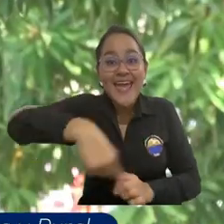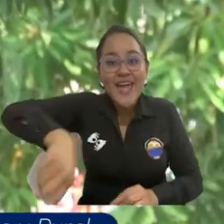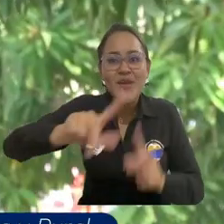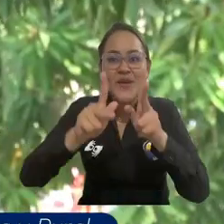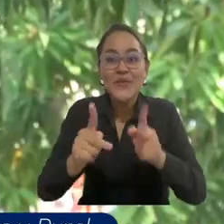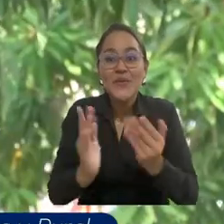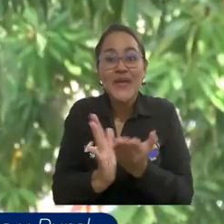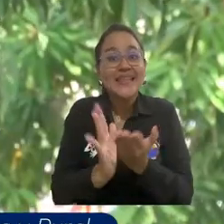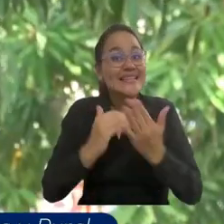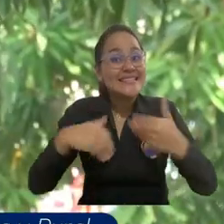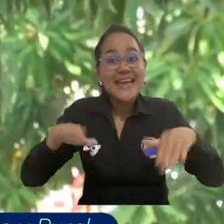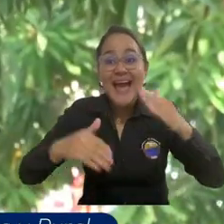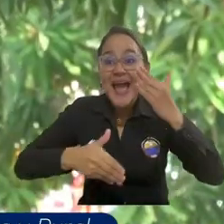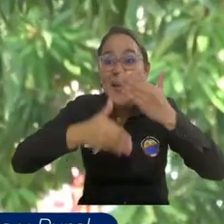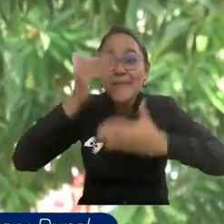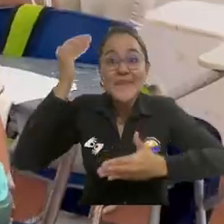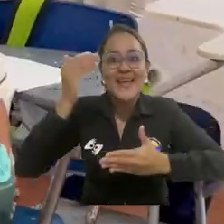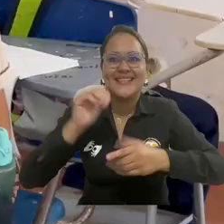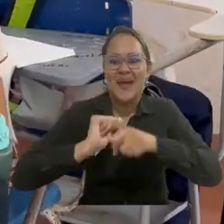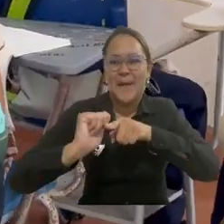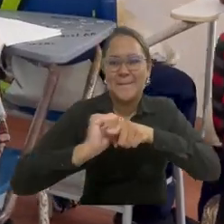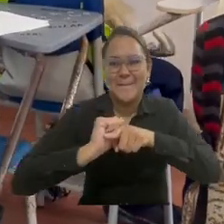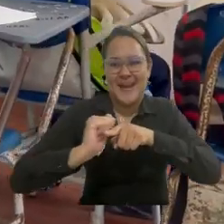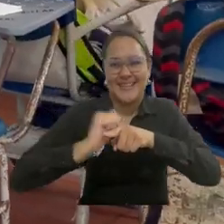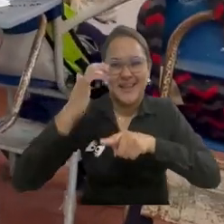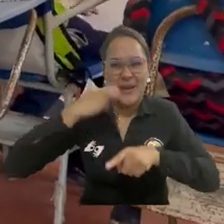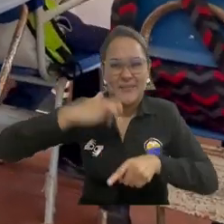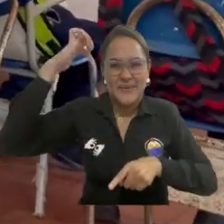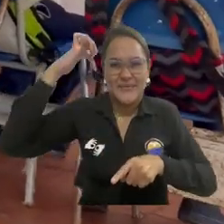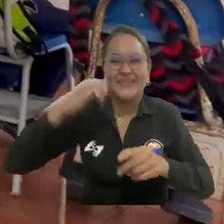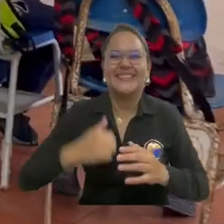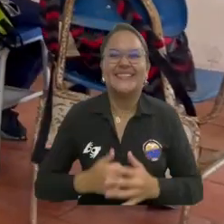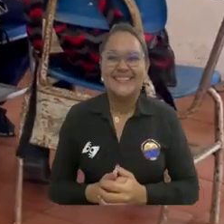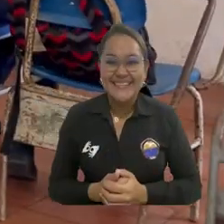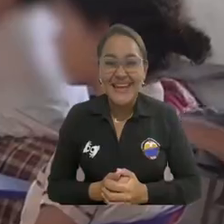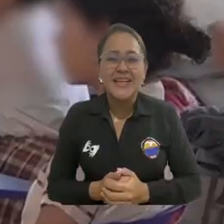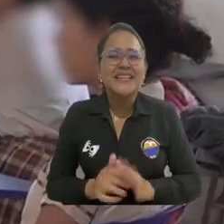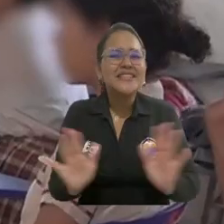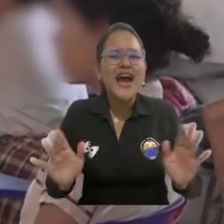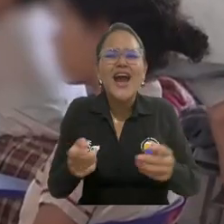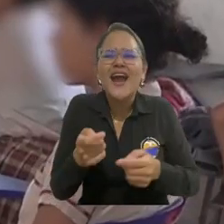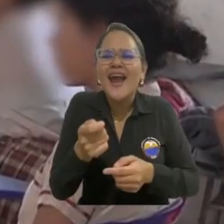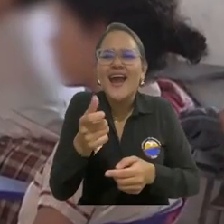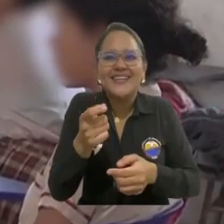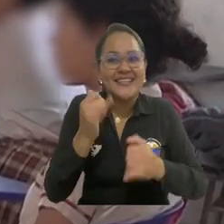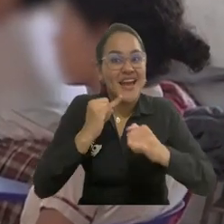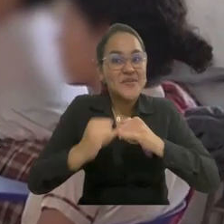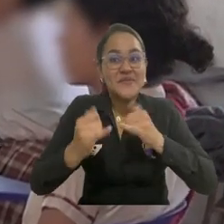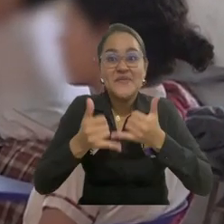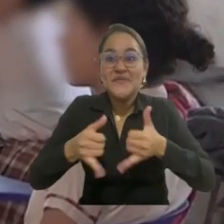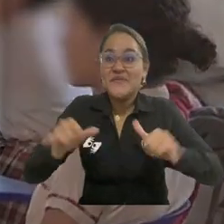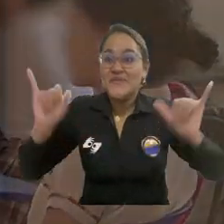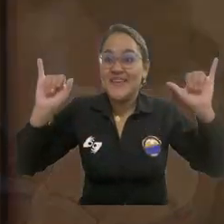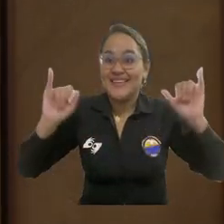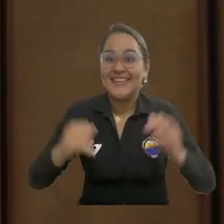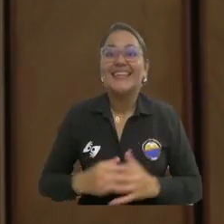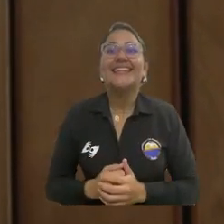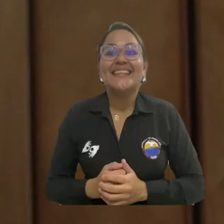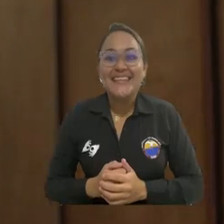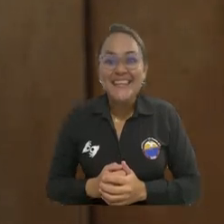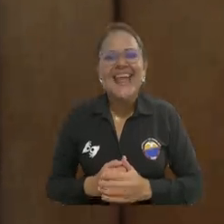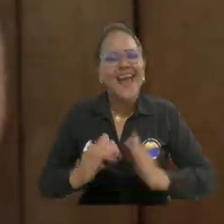su periodo de prácticas profesionales, el momento en el que ellos ya hacen el inicio de esta etapa final